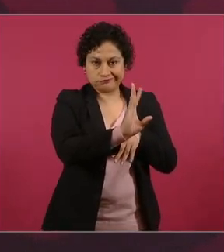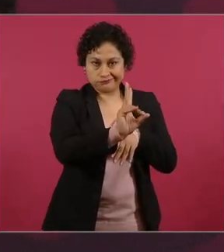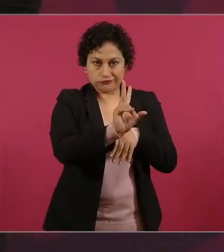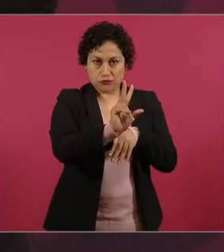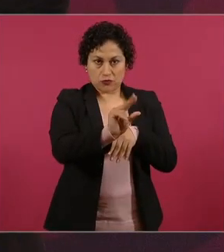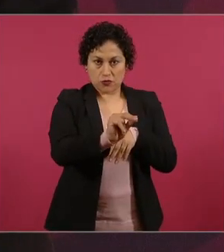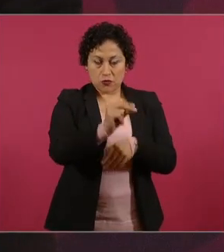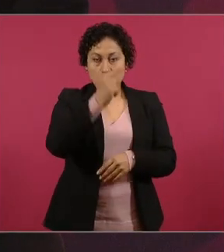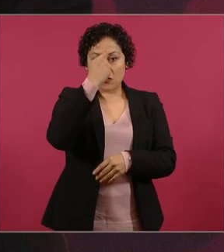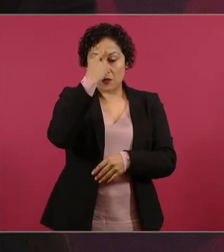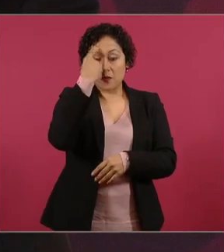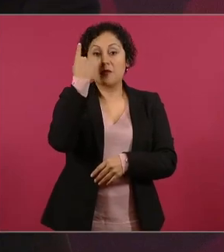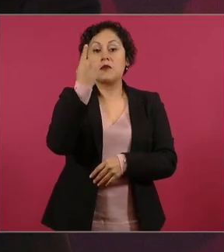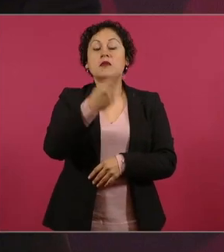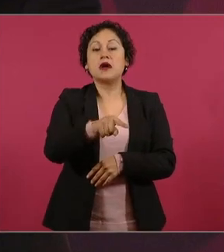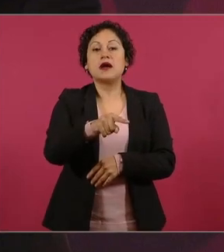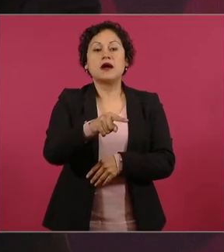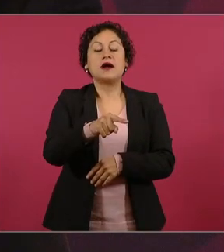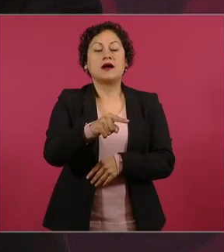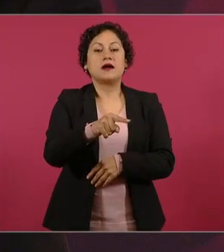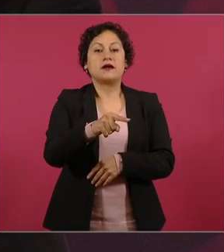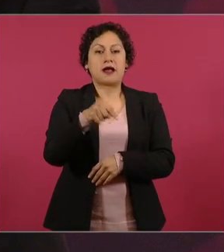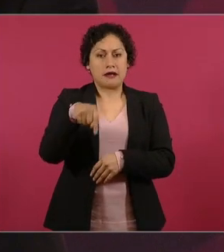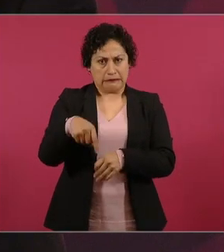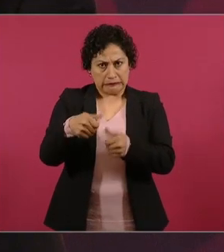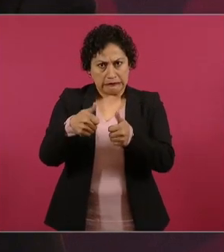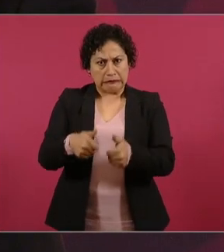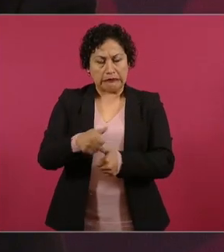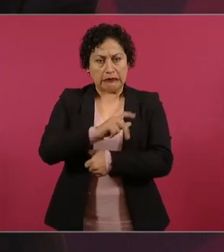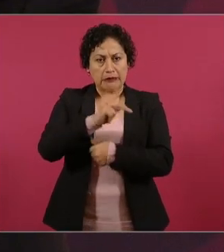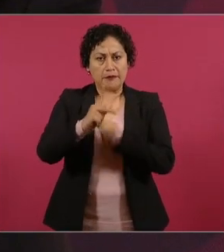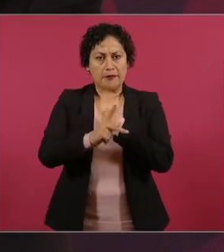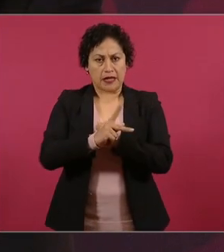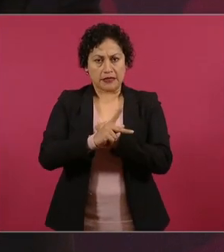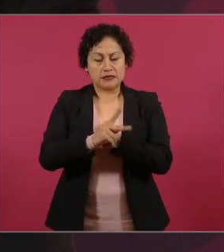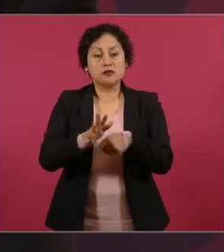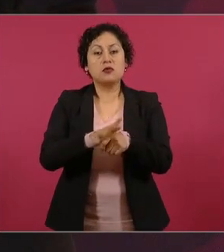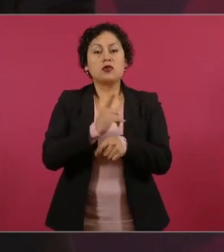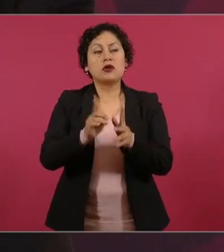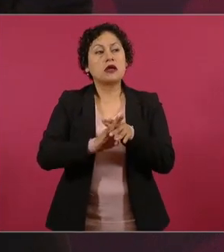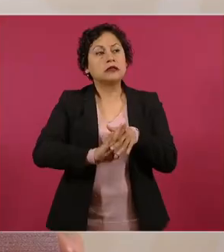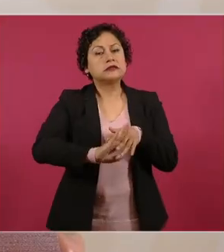trabajo, para ir a buscar algo que mitigue su hambre y su pobreza. ¿Qué hacen